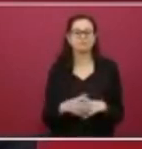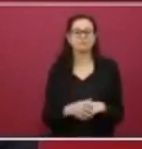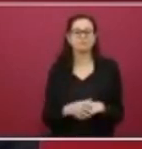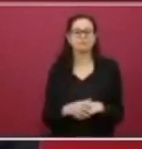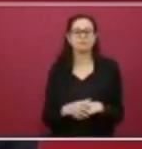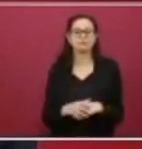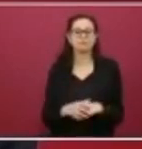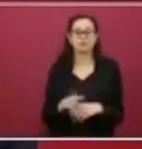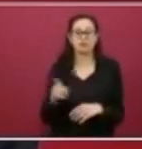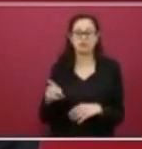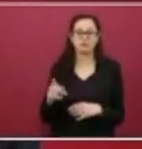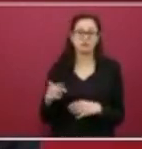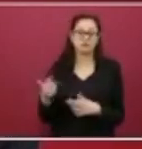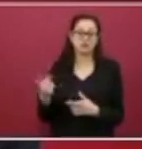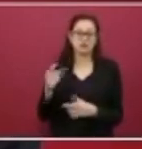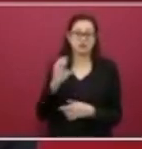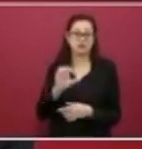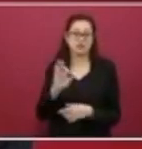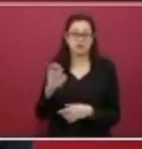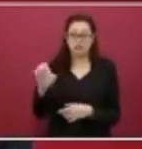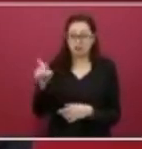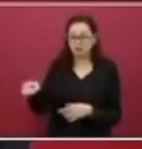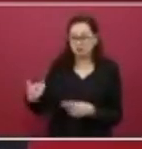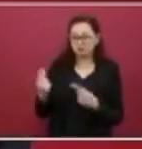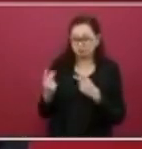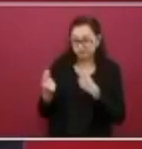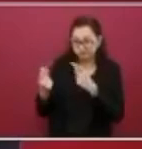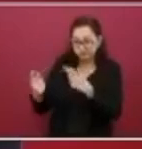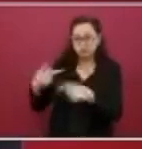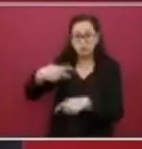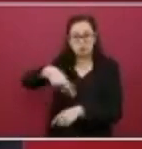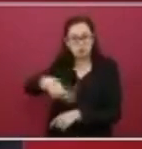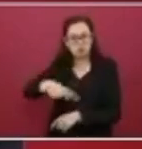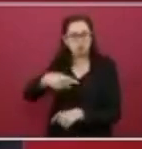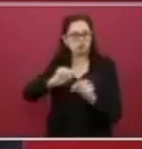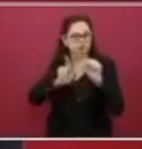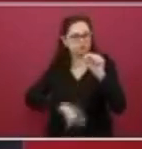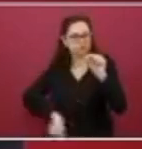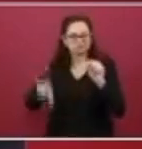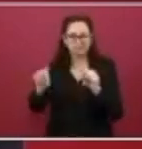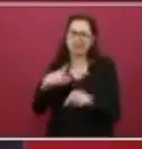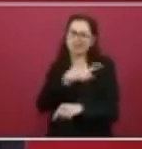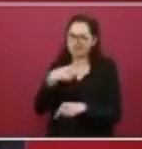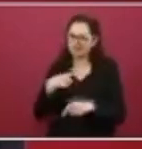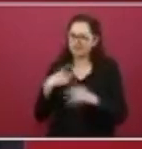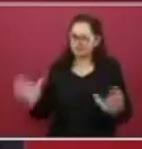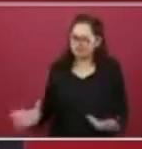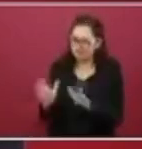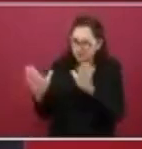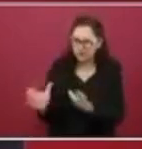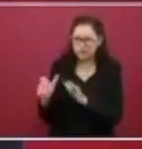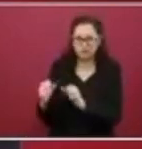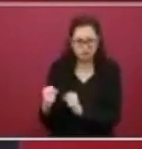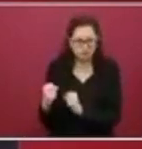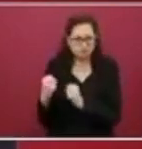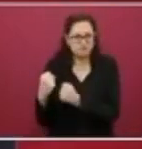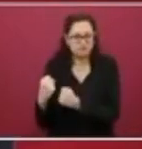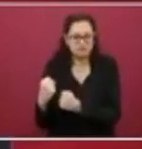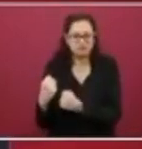a esta empresa productiva de la nación que fue